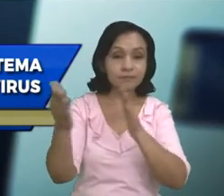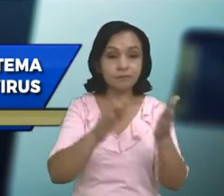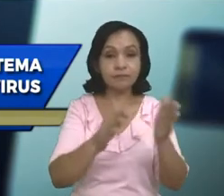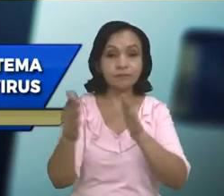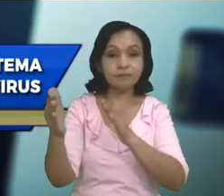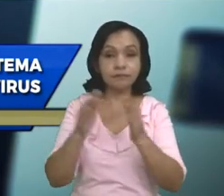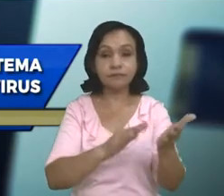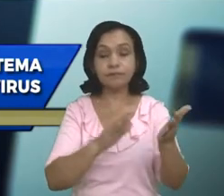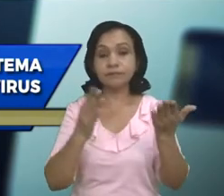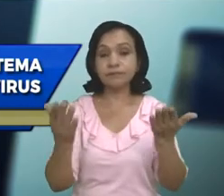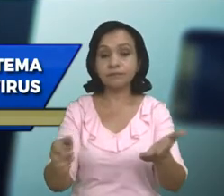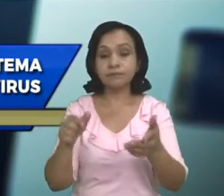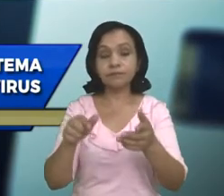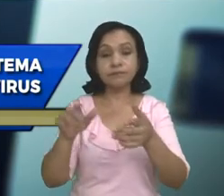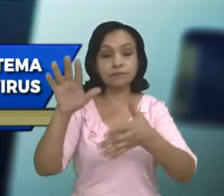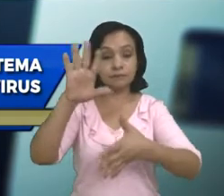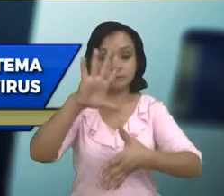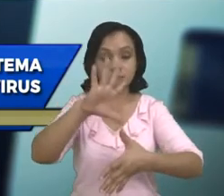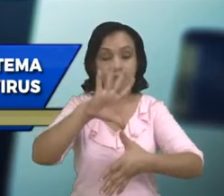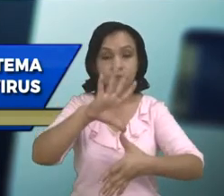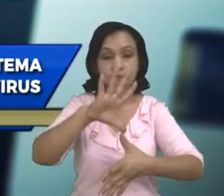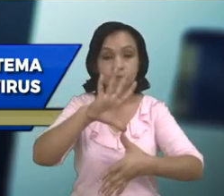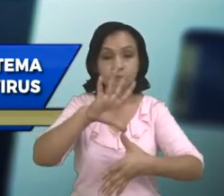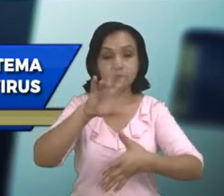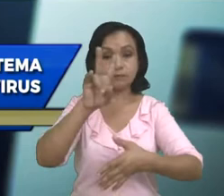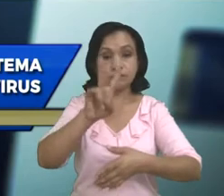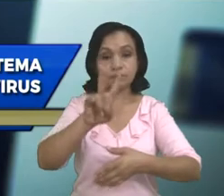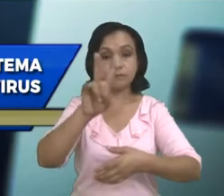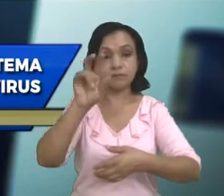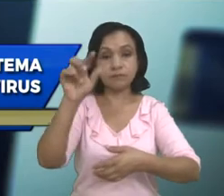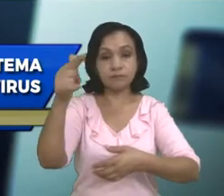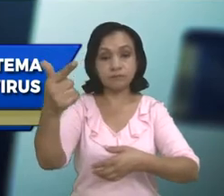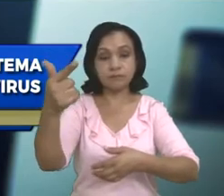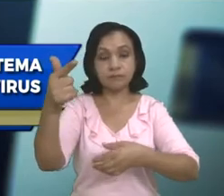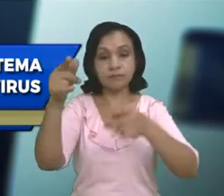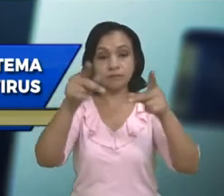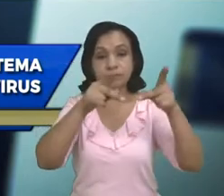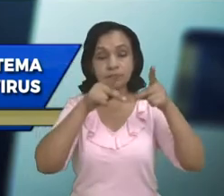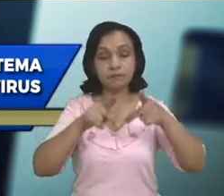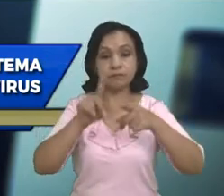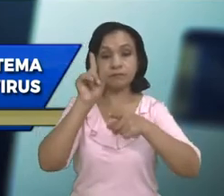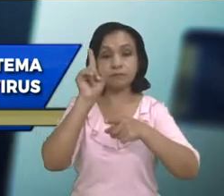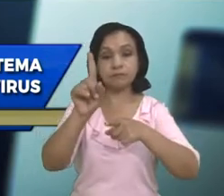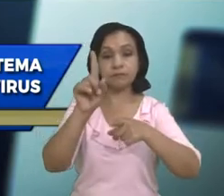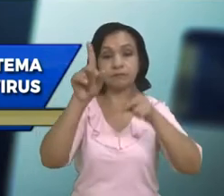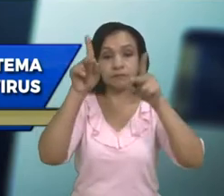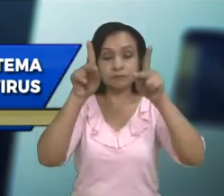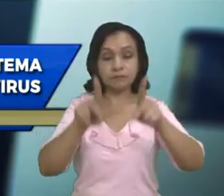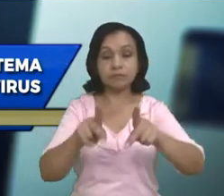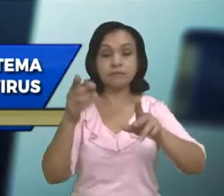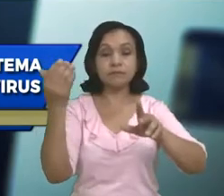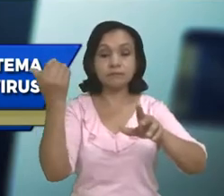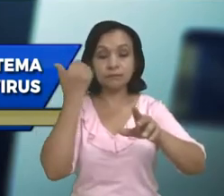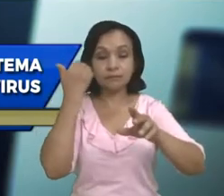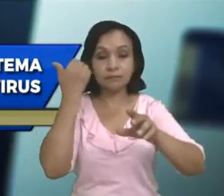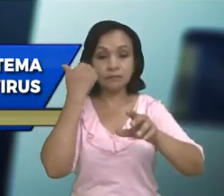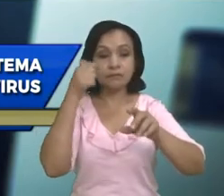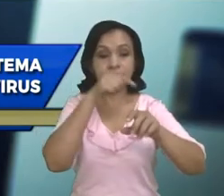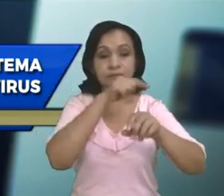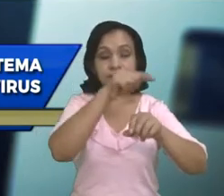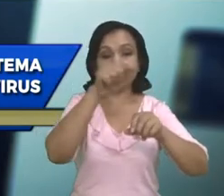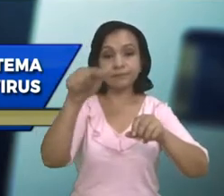nivel de la región de nuestra américa llevamos 27 países que tienen al menos un caso y